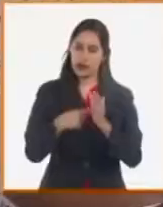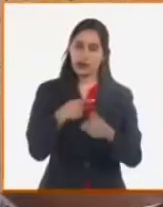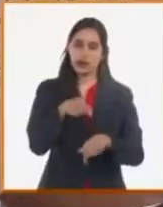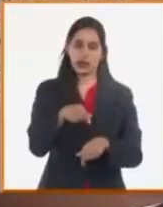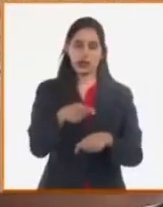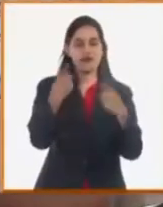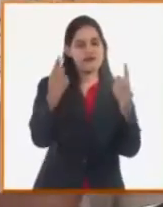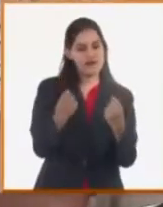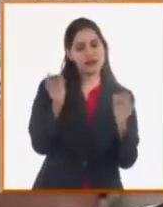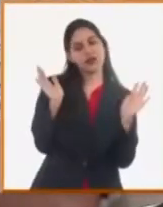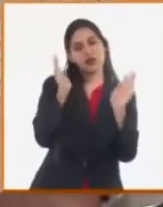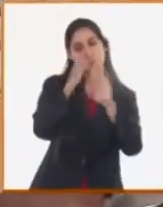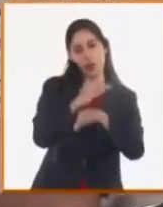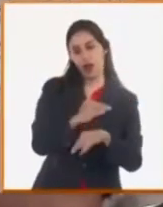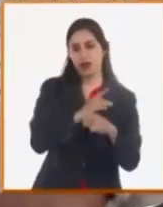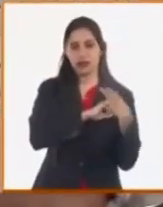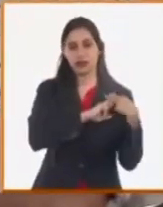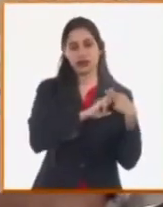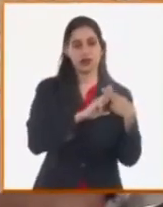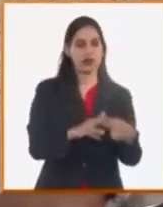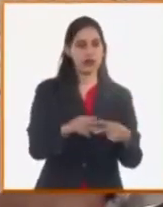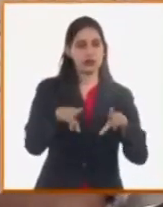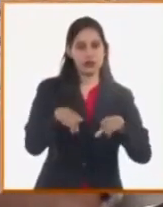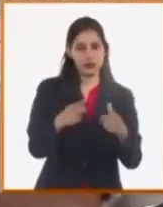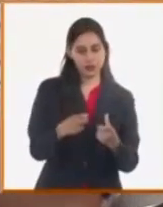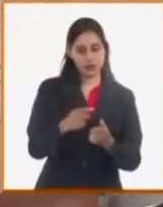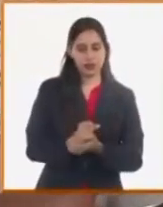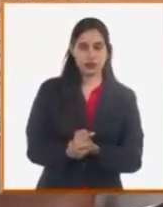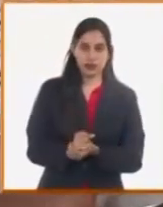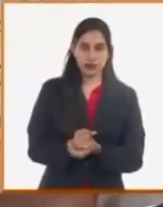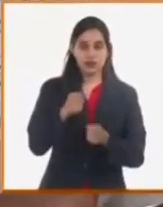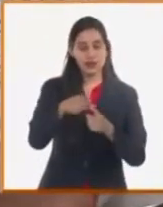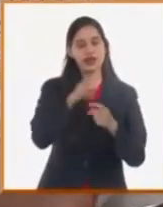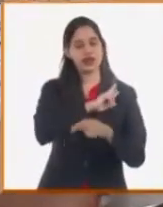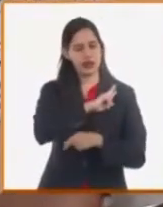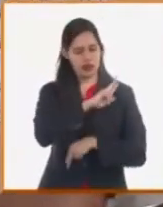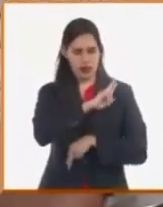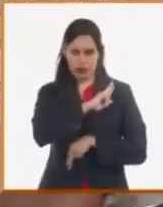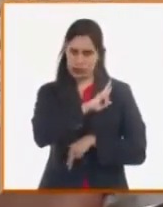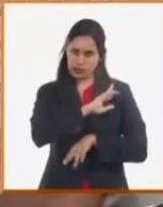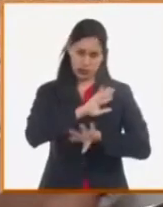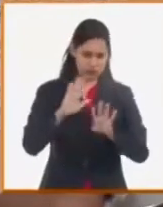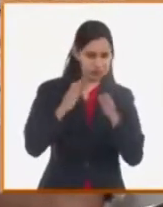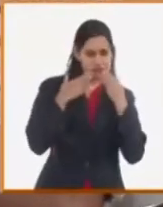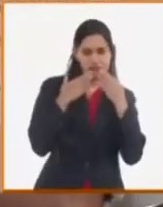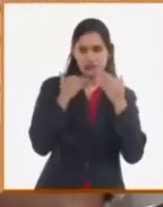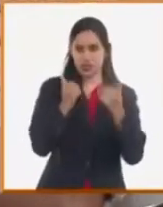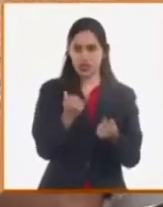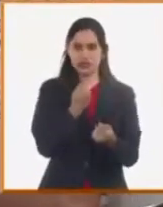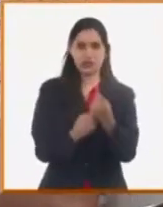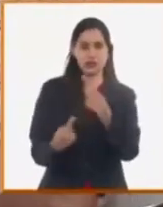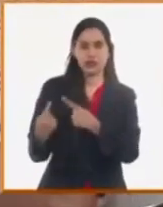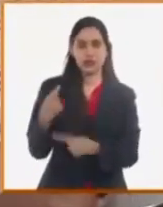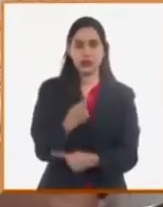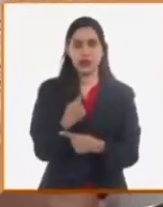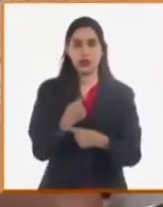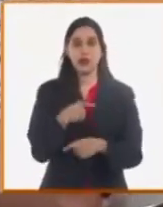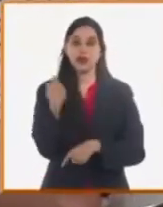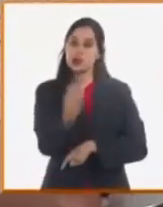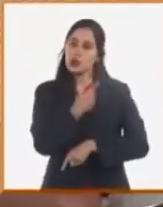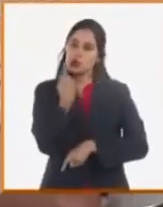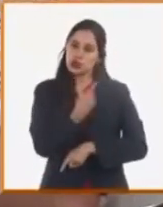todo esencialmente por su falta de compromiso hay mucho de de razón Hasta cierto punto en eso somos una